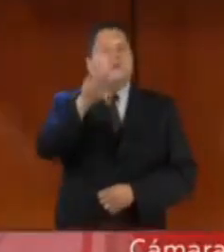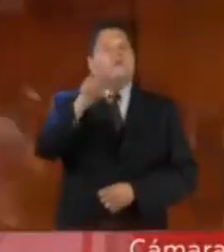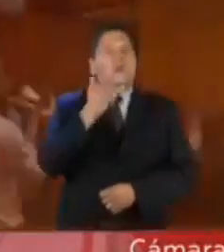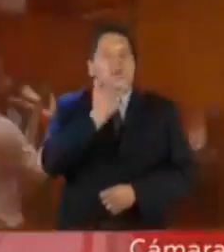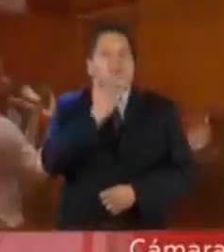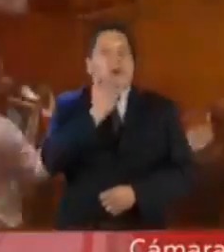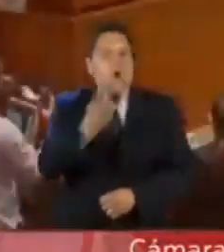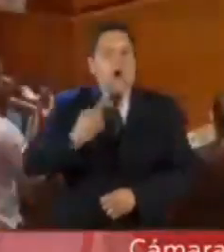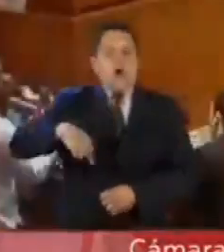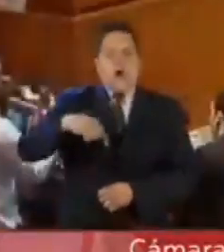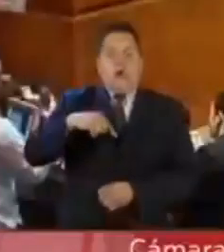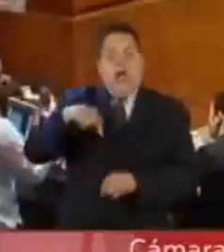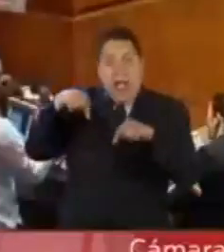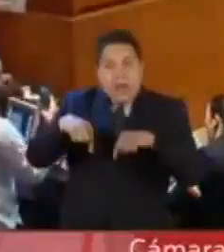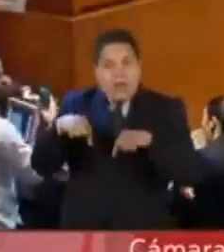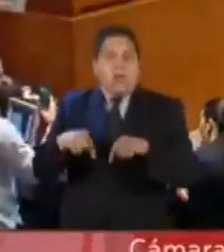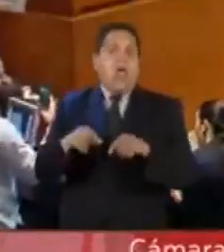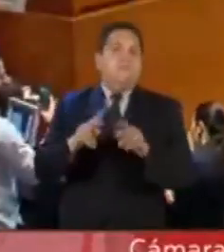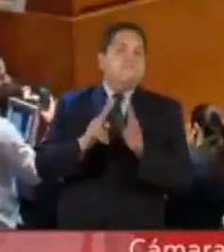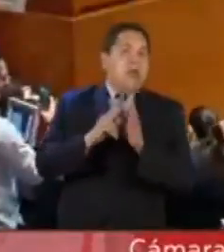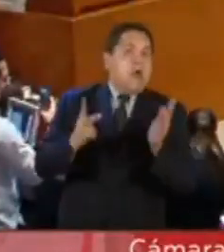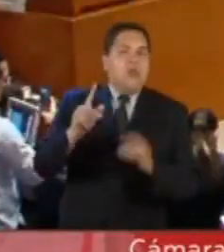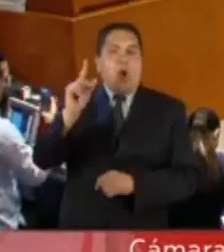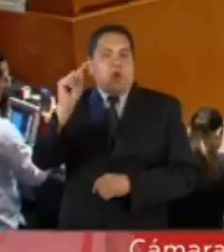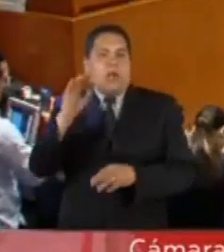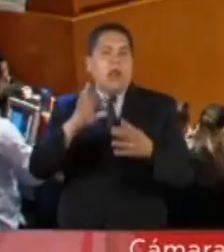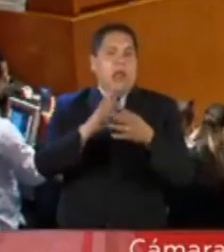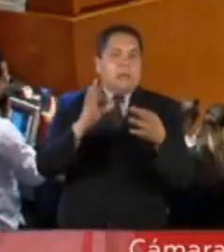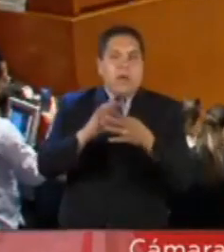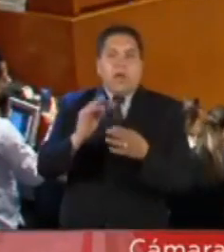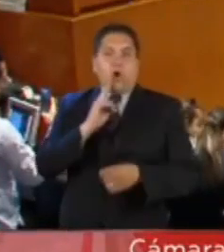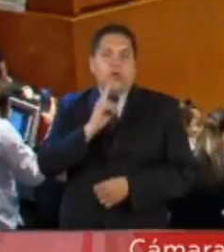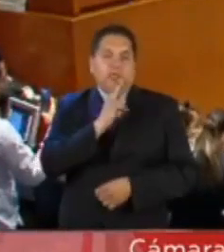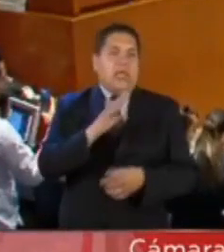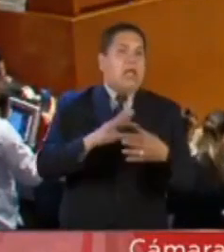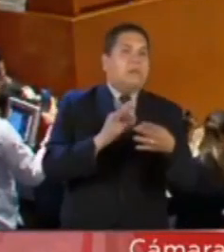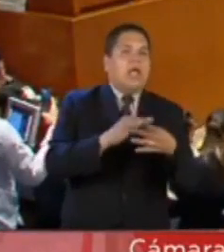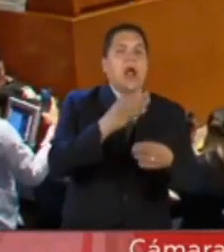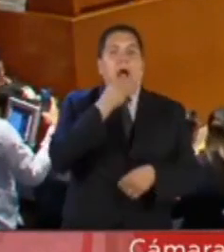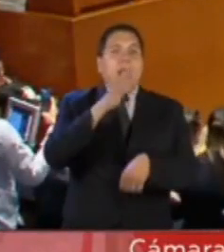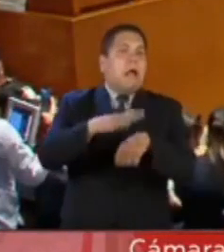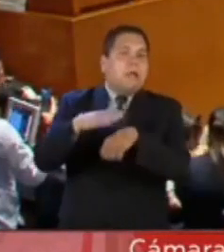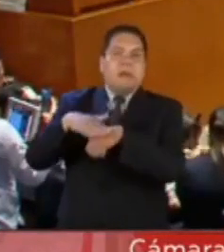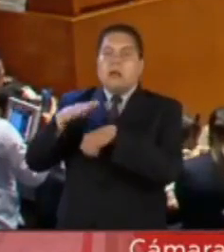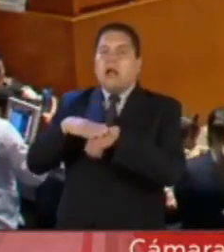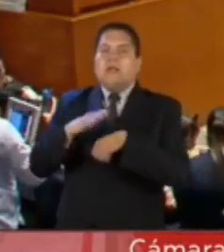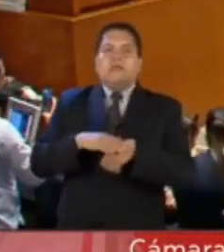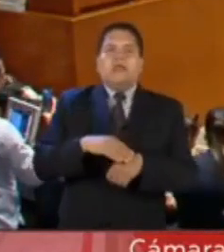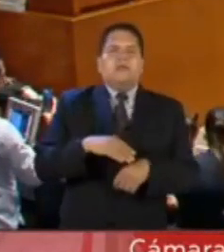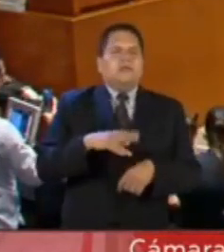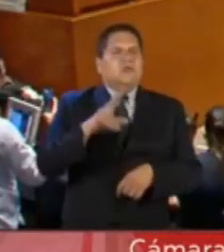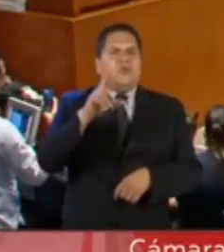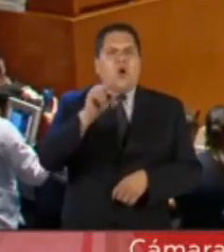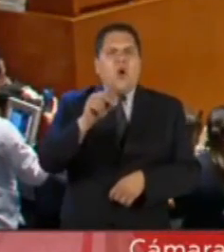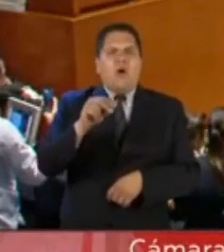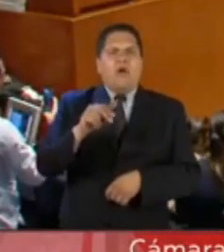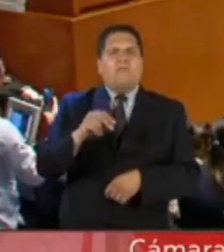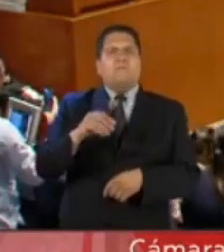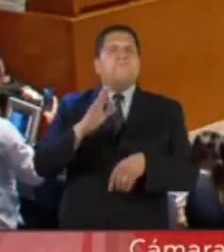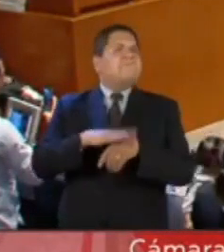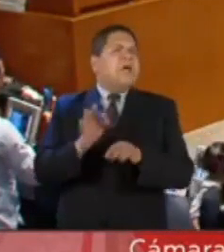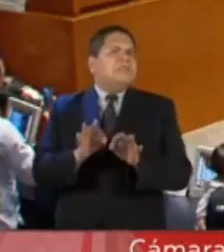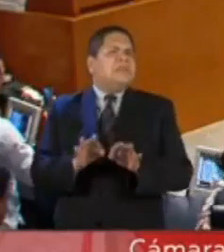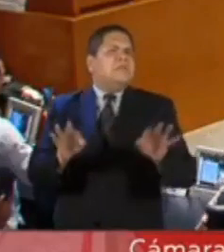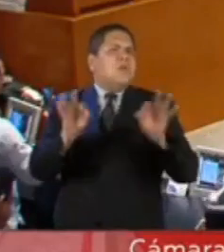inventando cosas no es que alguien quiera distraer la rifa del avión presidencial no señor presidente a las mujeres en este país nos